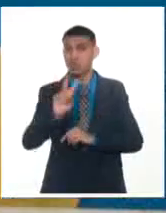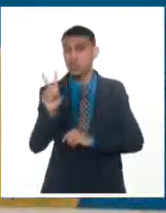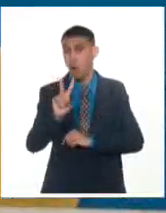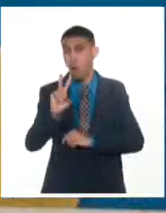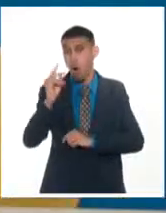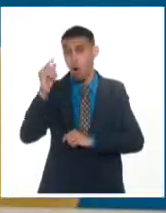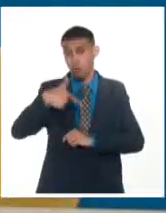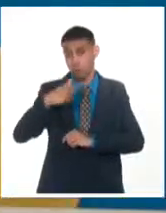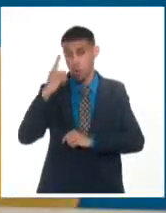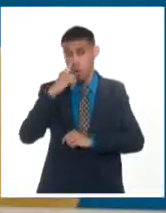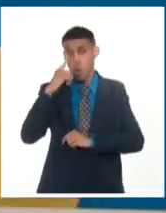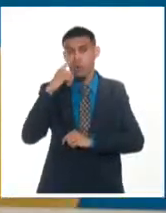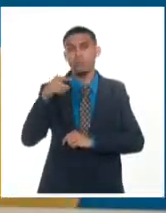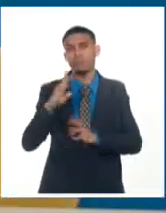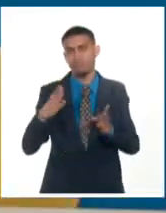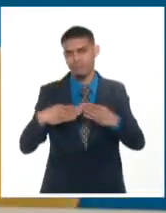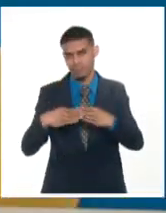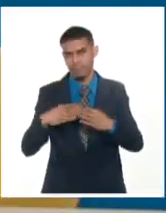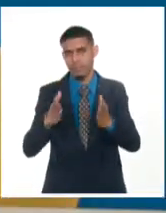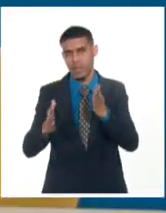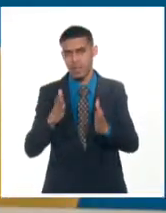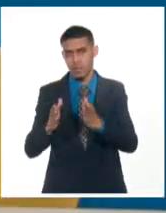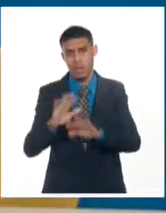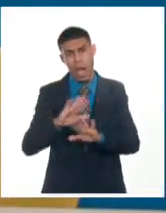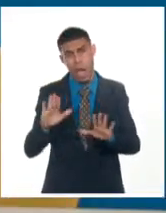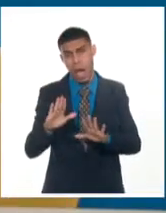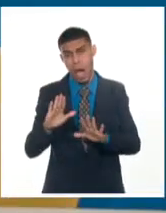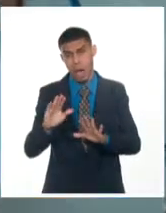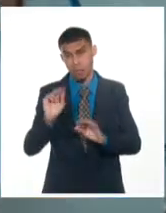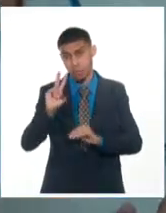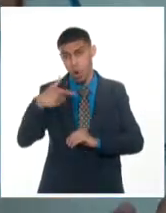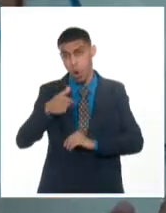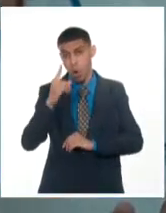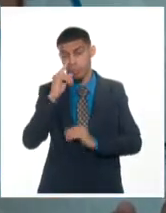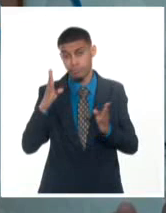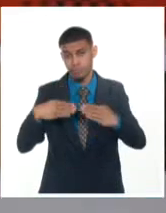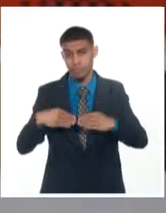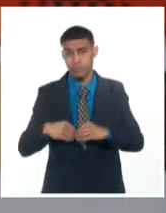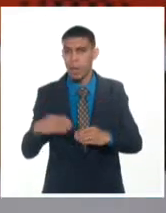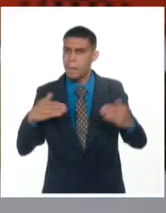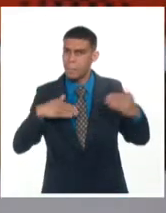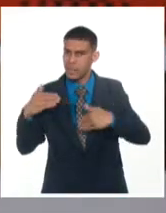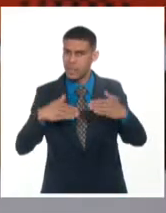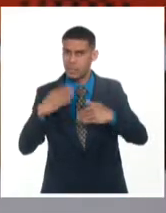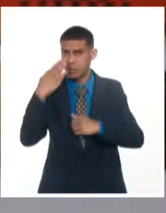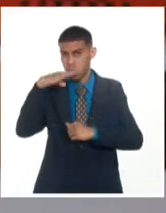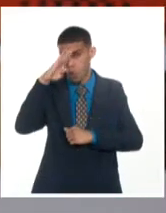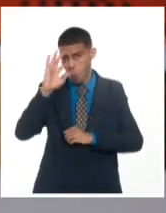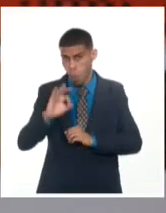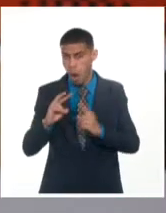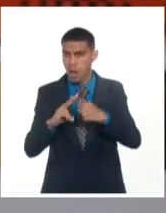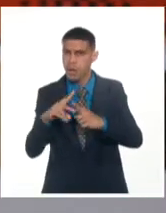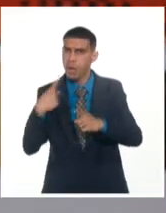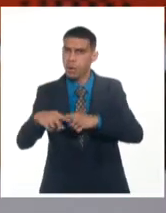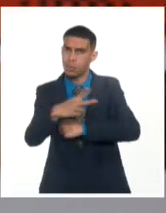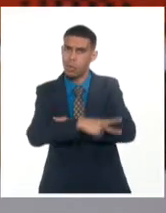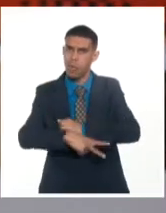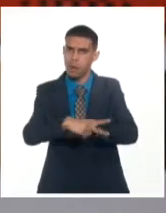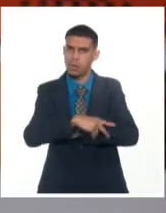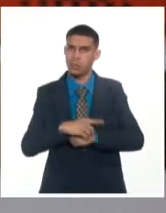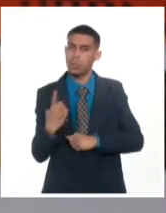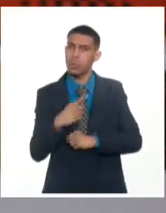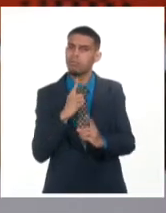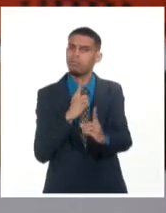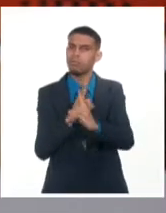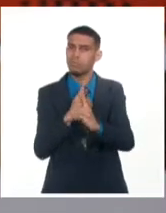donde se desarrolló también un evento teórico con participantes nacionales y extranjeros. Hemos hecho algunos contactos con algunas